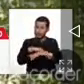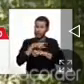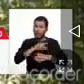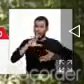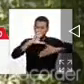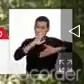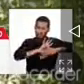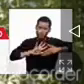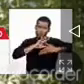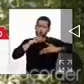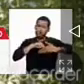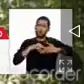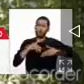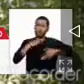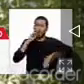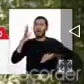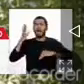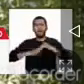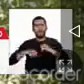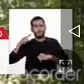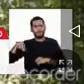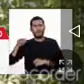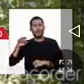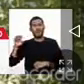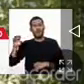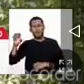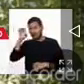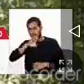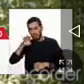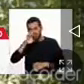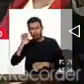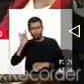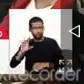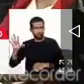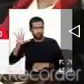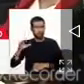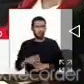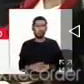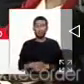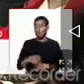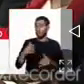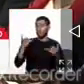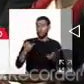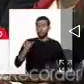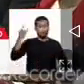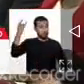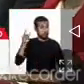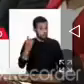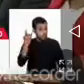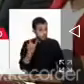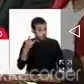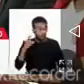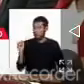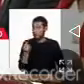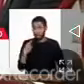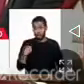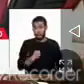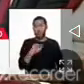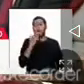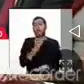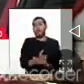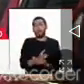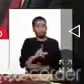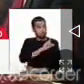Pacífico que para los de la Unión y de la zona europea. Es urgente, pues, no solo no